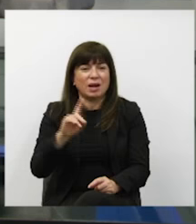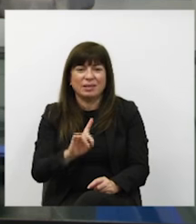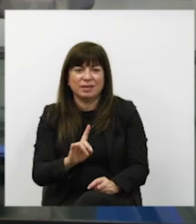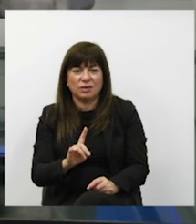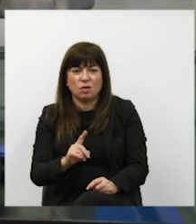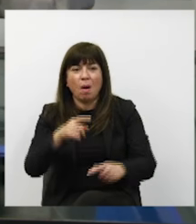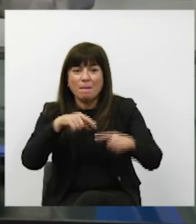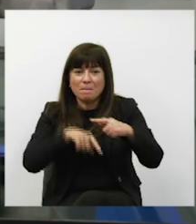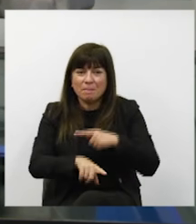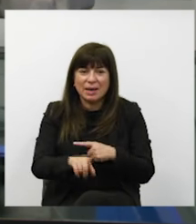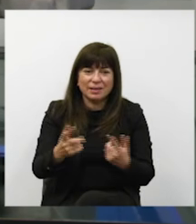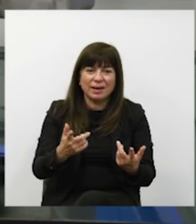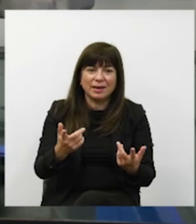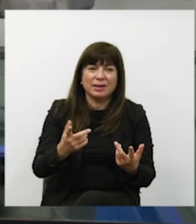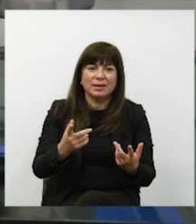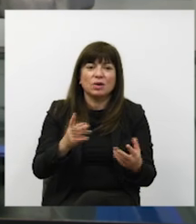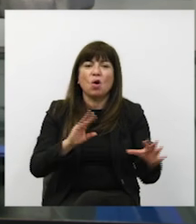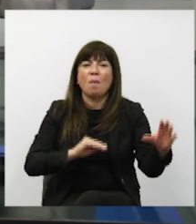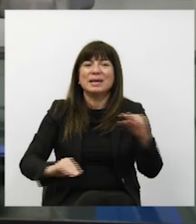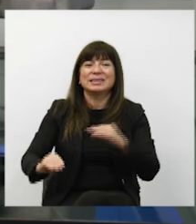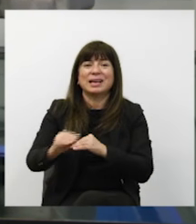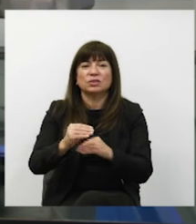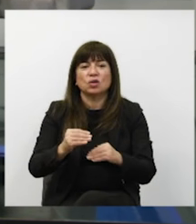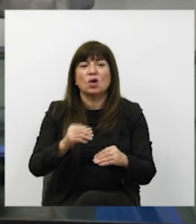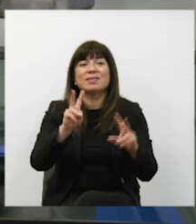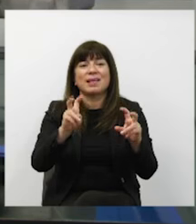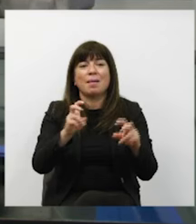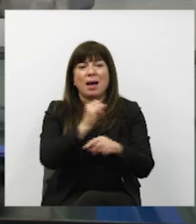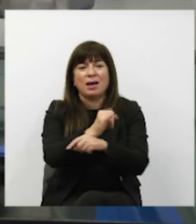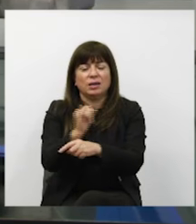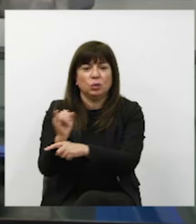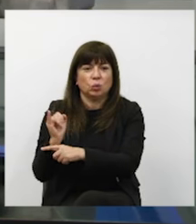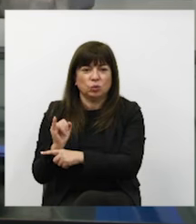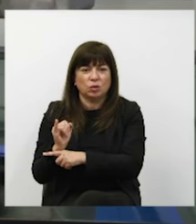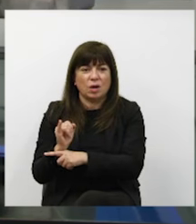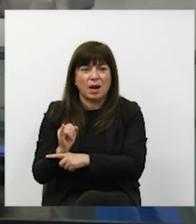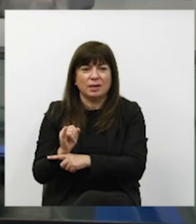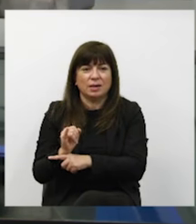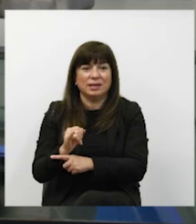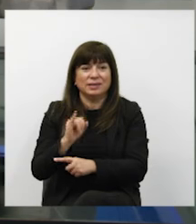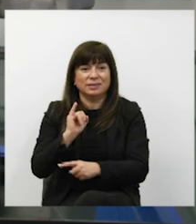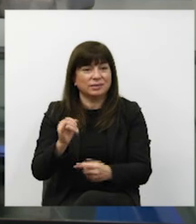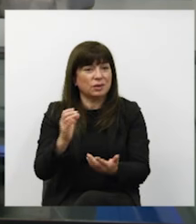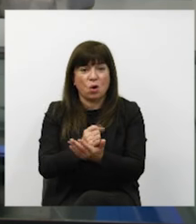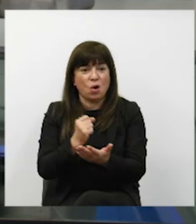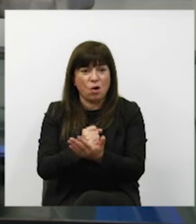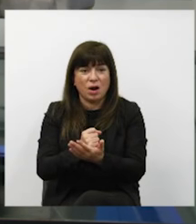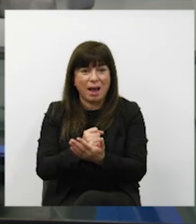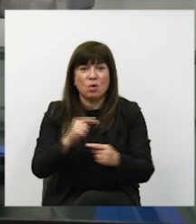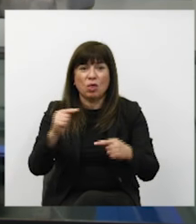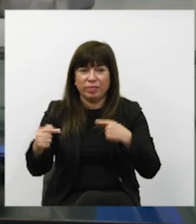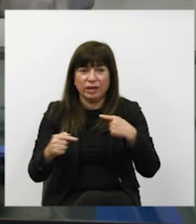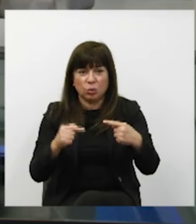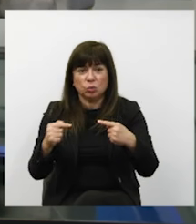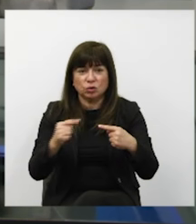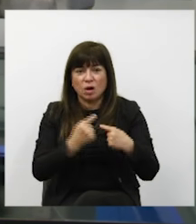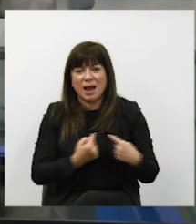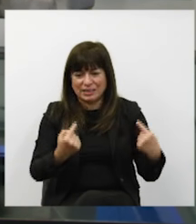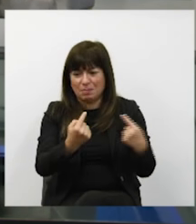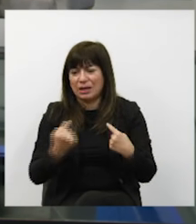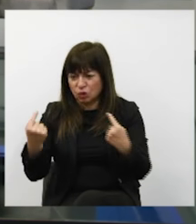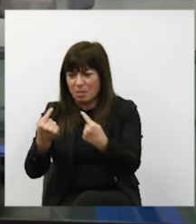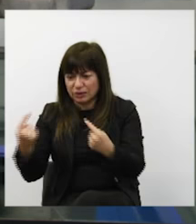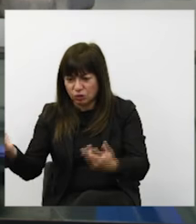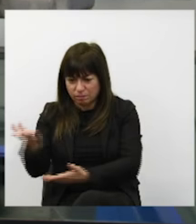quiero meter el tema del proceso constitucional, digamos. O sea, yo creo que si no logramos poner en discusión varios espacios